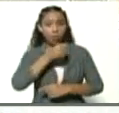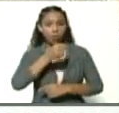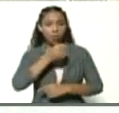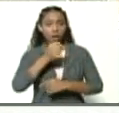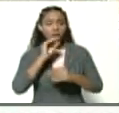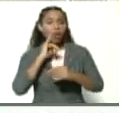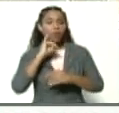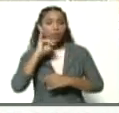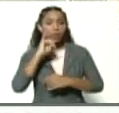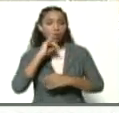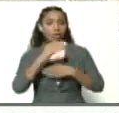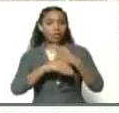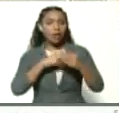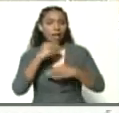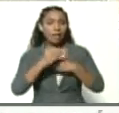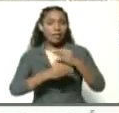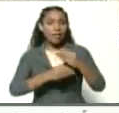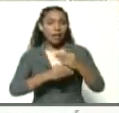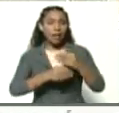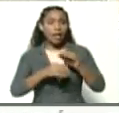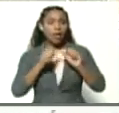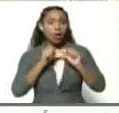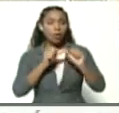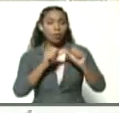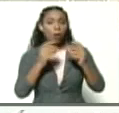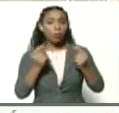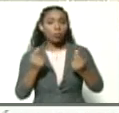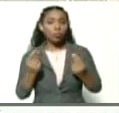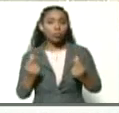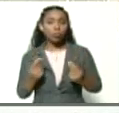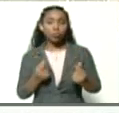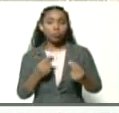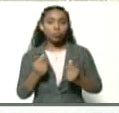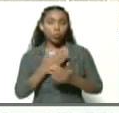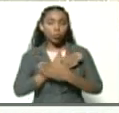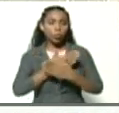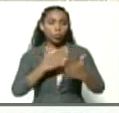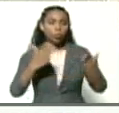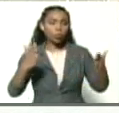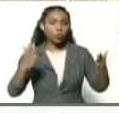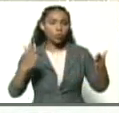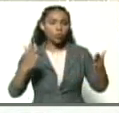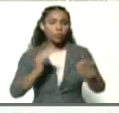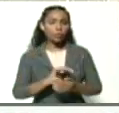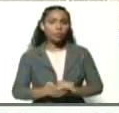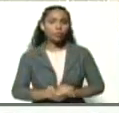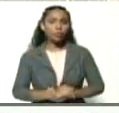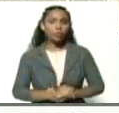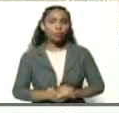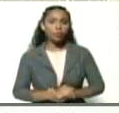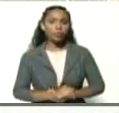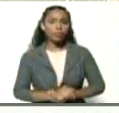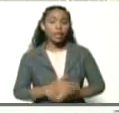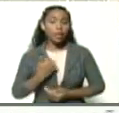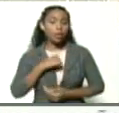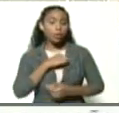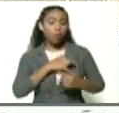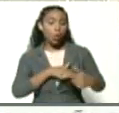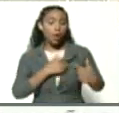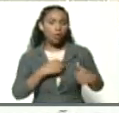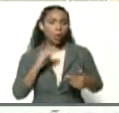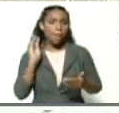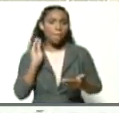los anuncios que se van a hacer. Y seguimos activos, solidarios y con nuestro corazón